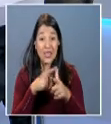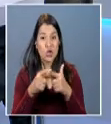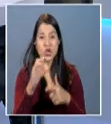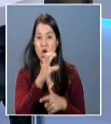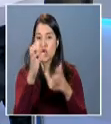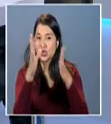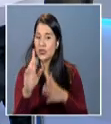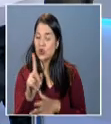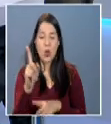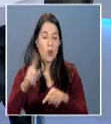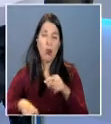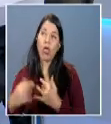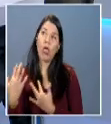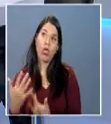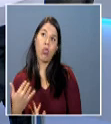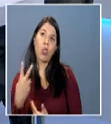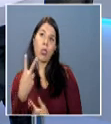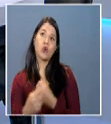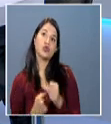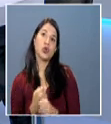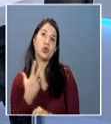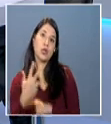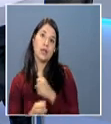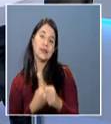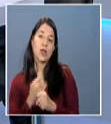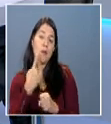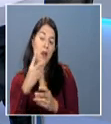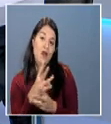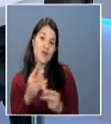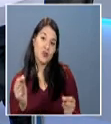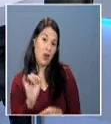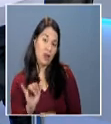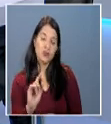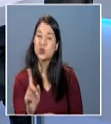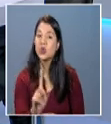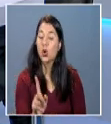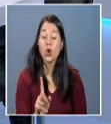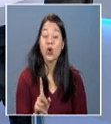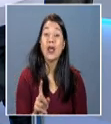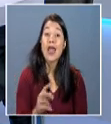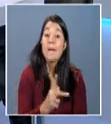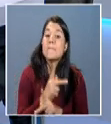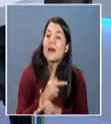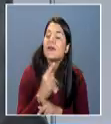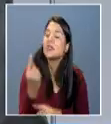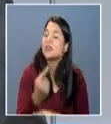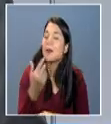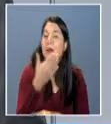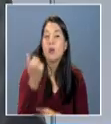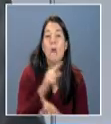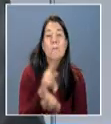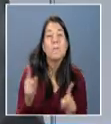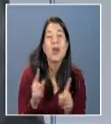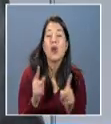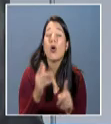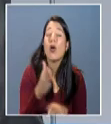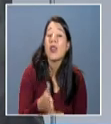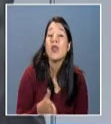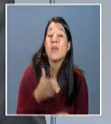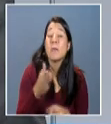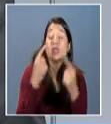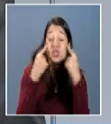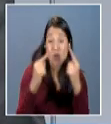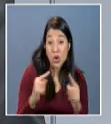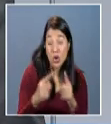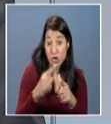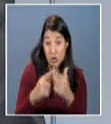no creo que pueda esperar aquí a 2 o 3 años a que esto se resuelva mediante ese tipo de mecanismos. Es decir, la prevención siempre es lo mejor, pero dura mucho los resultados. Entonces, en